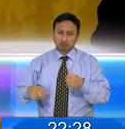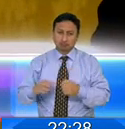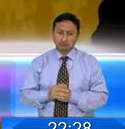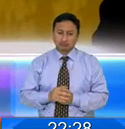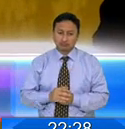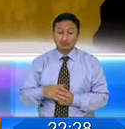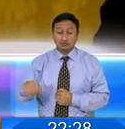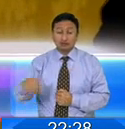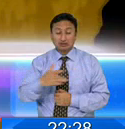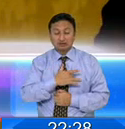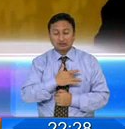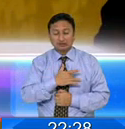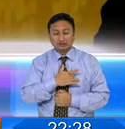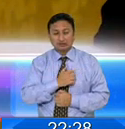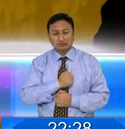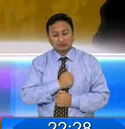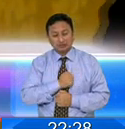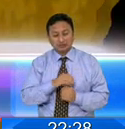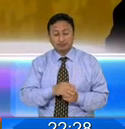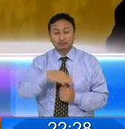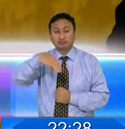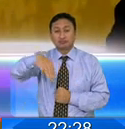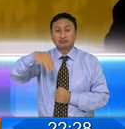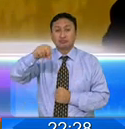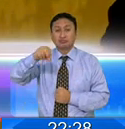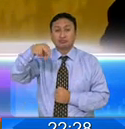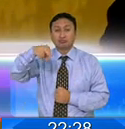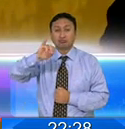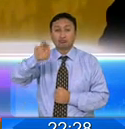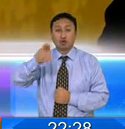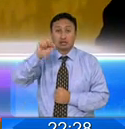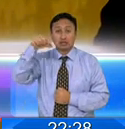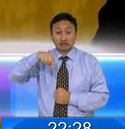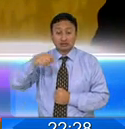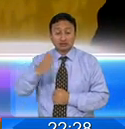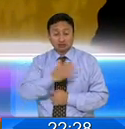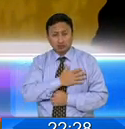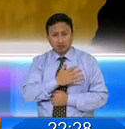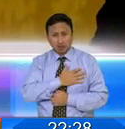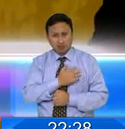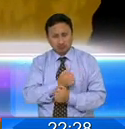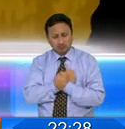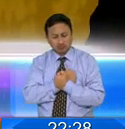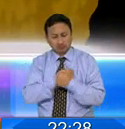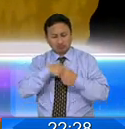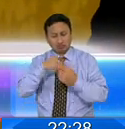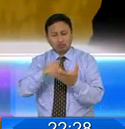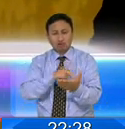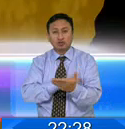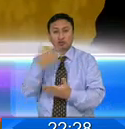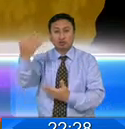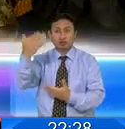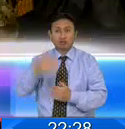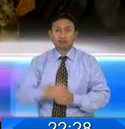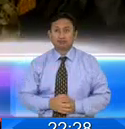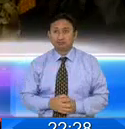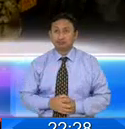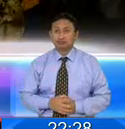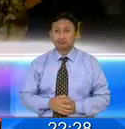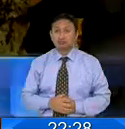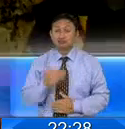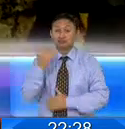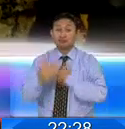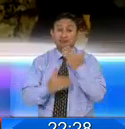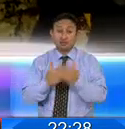nos entristece. César Monge es parte del alma de este proyecto político. Posterior a